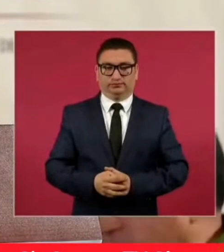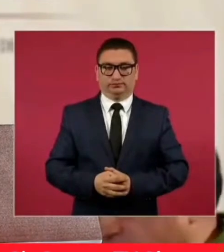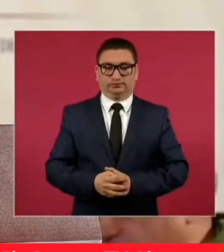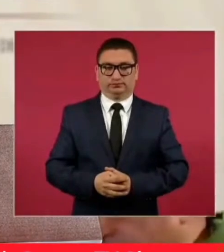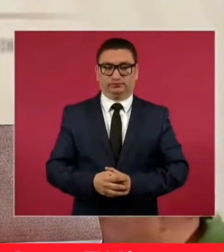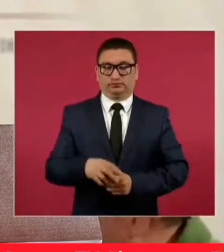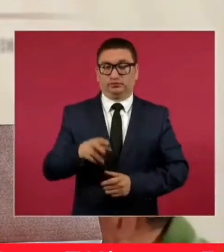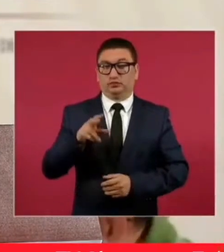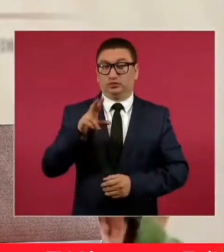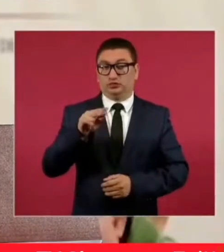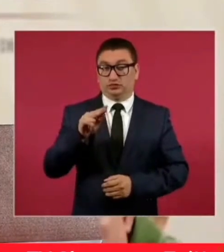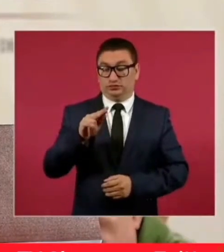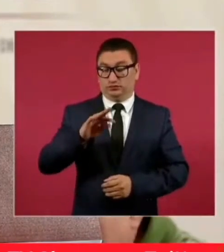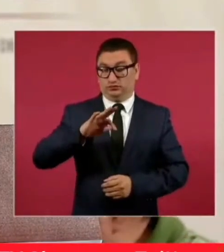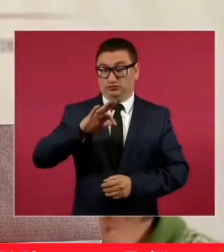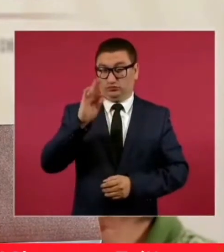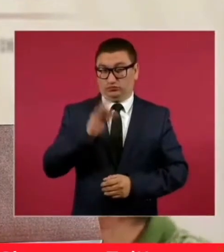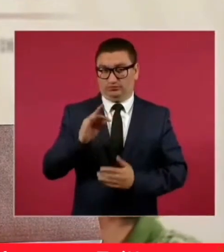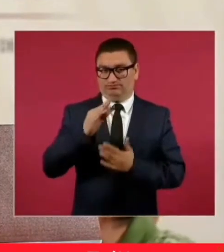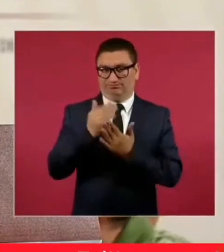casi 80% menos.